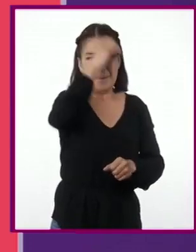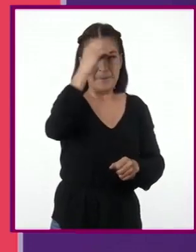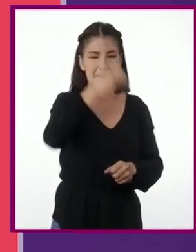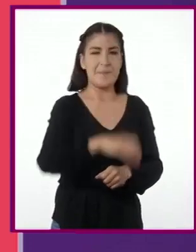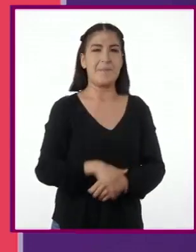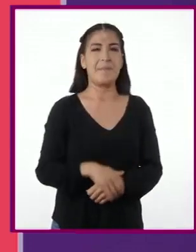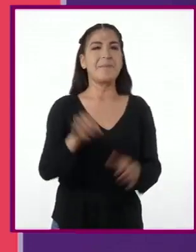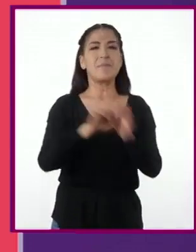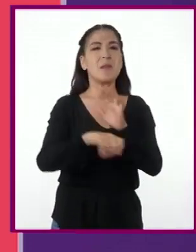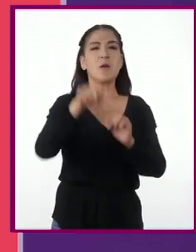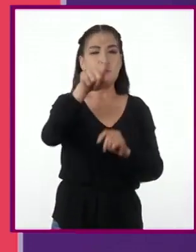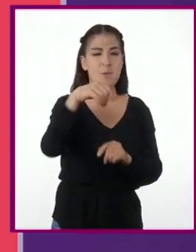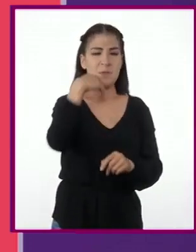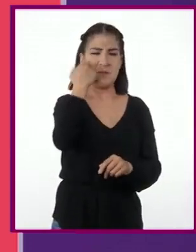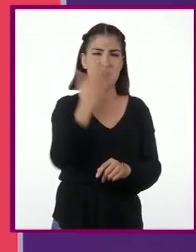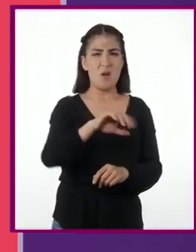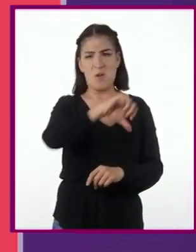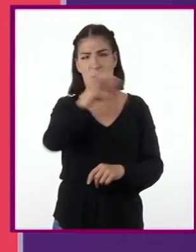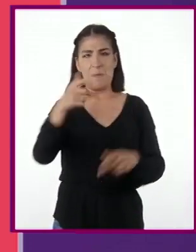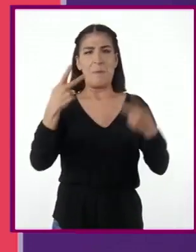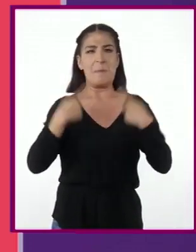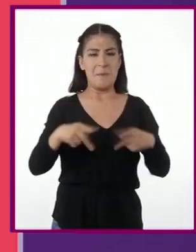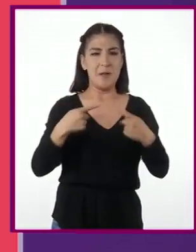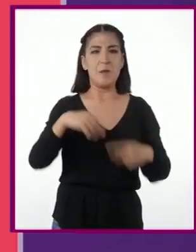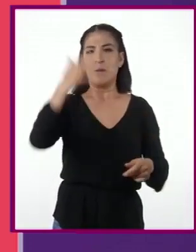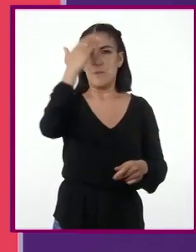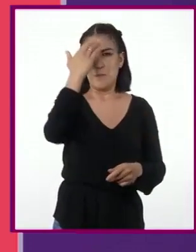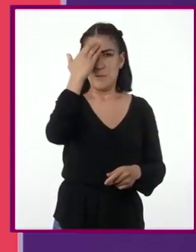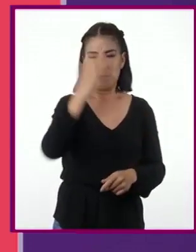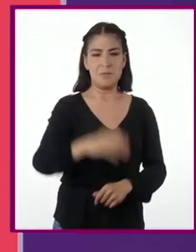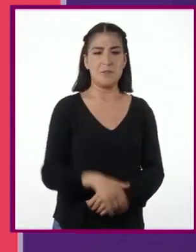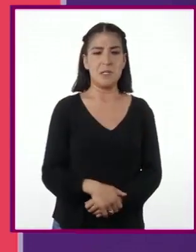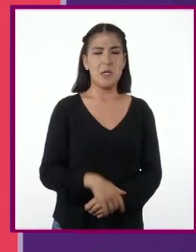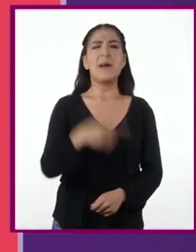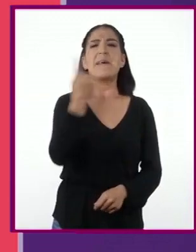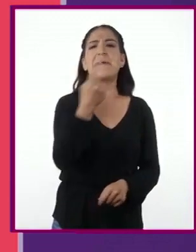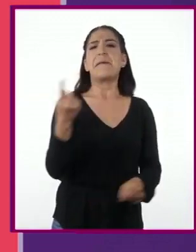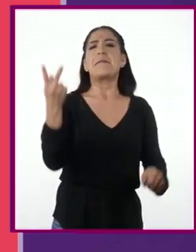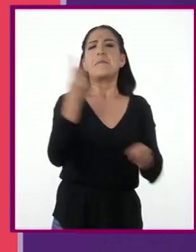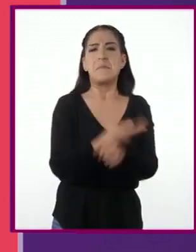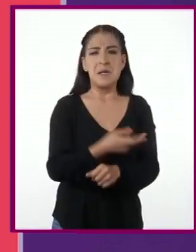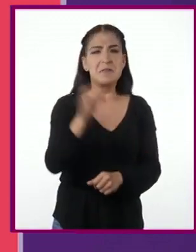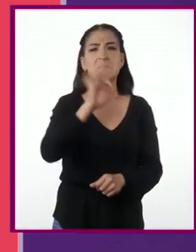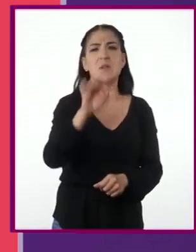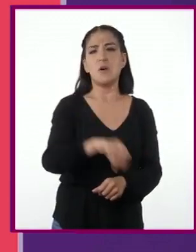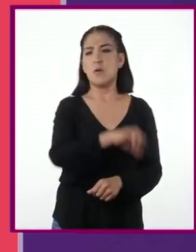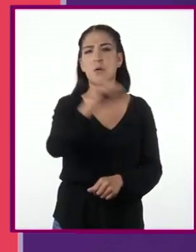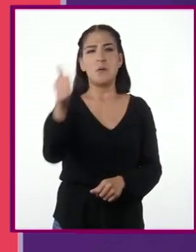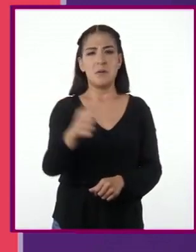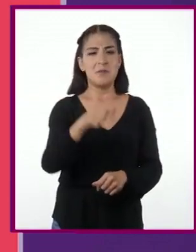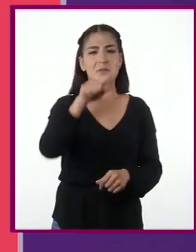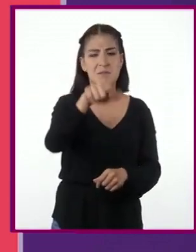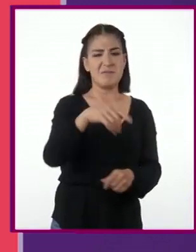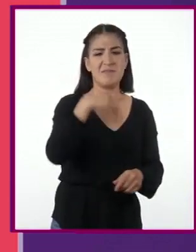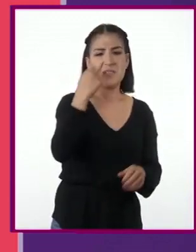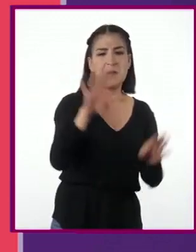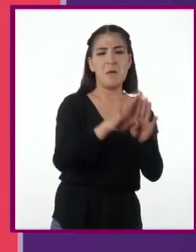¿Te gustaría que otras personas la conocieran? ¿Qué pasaría si otros rebaten tu